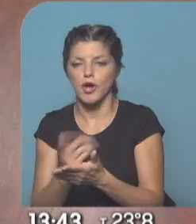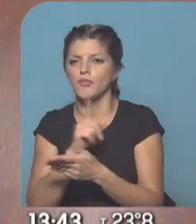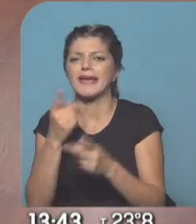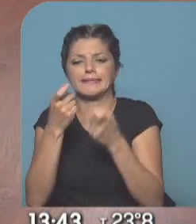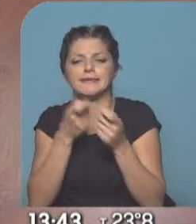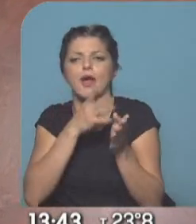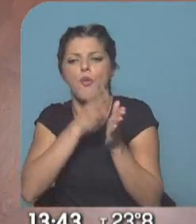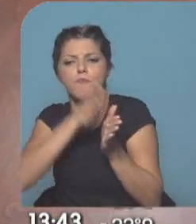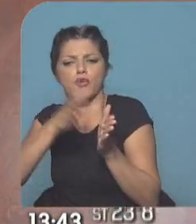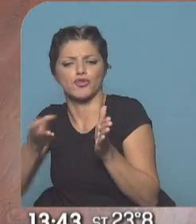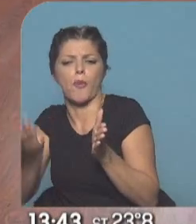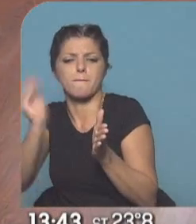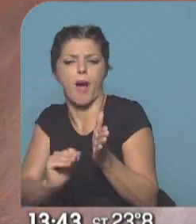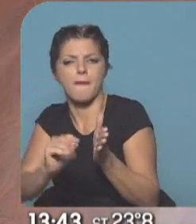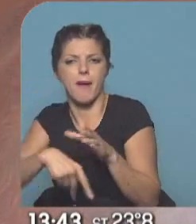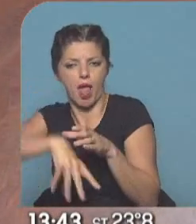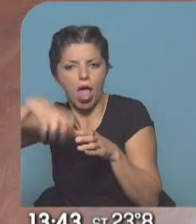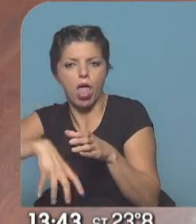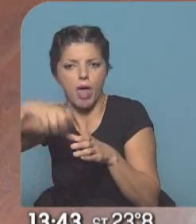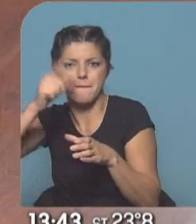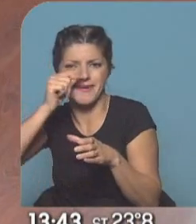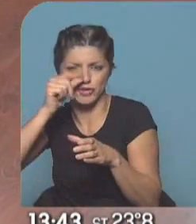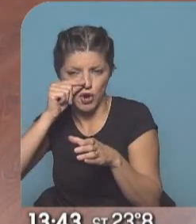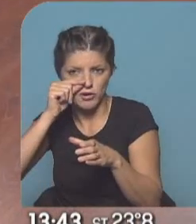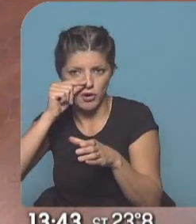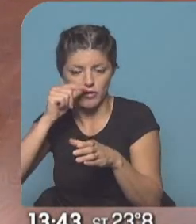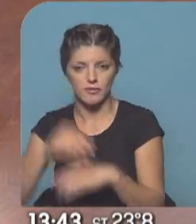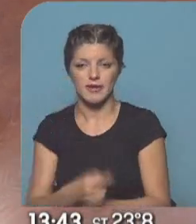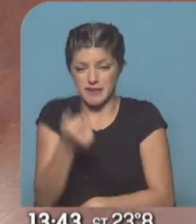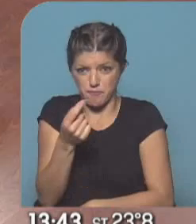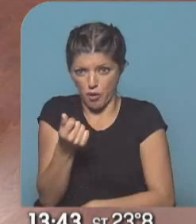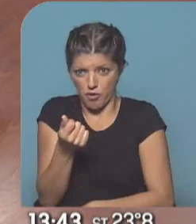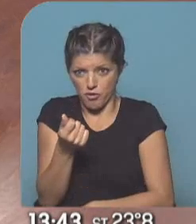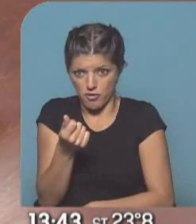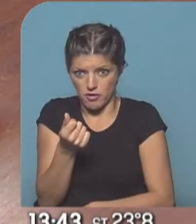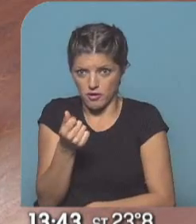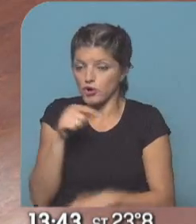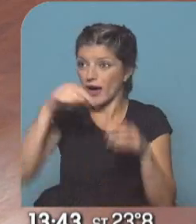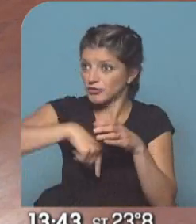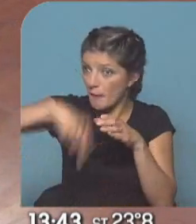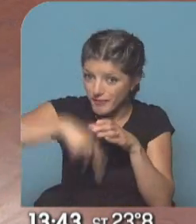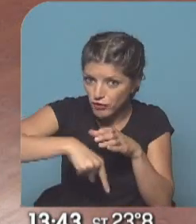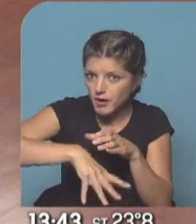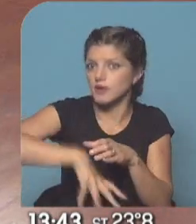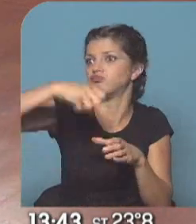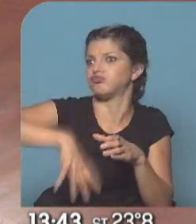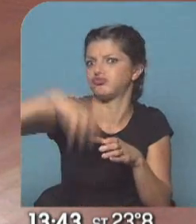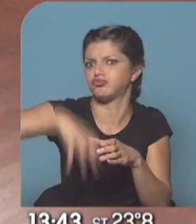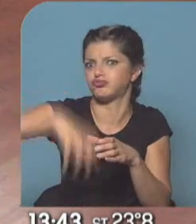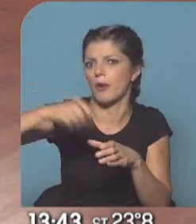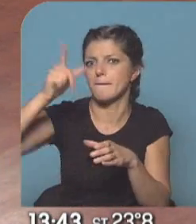proceso secundario o especial para sacar el petróleo y sacarlo en poca cantidad, sino que donde perforan sale y sale mucho,